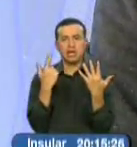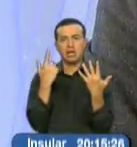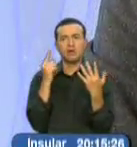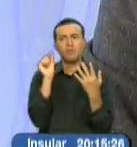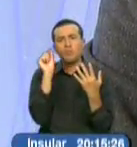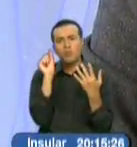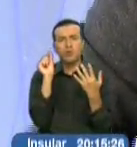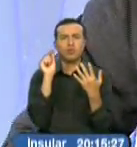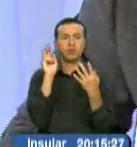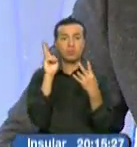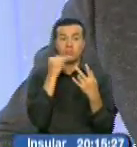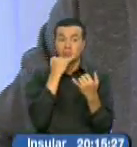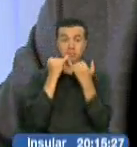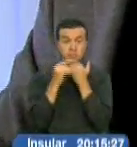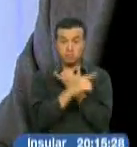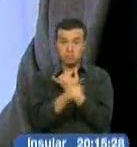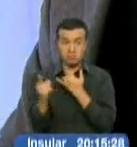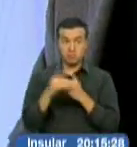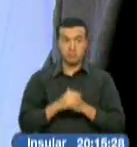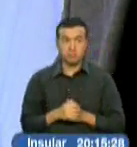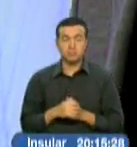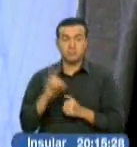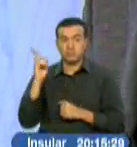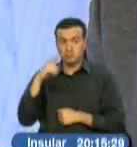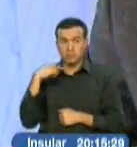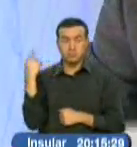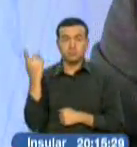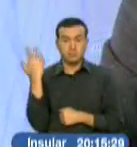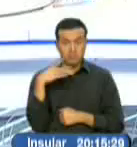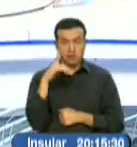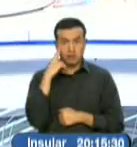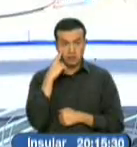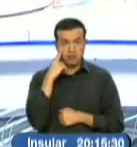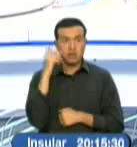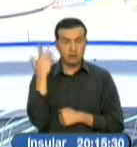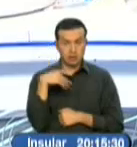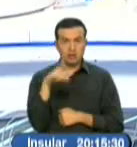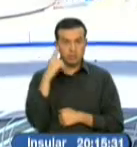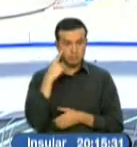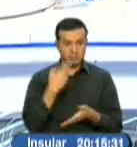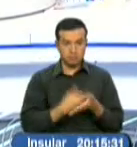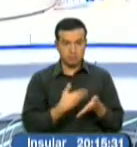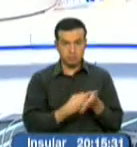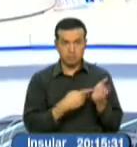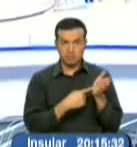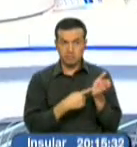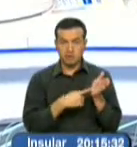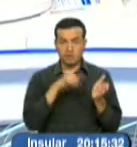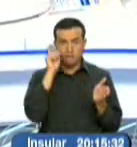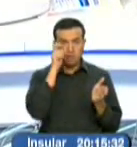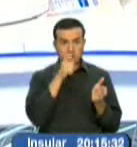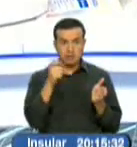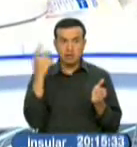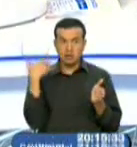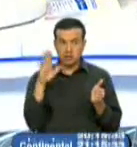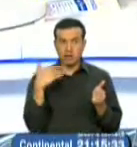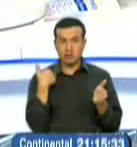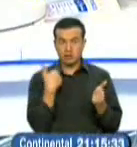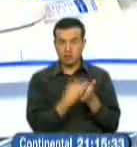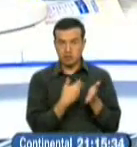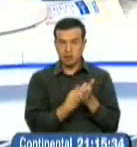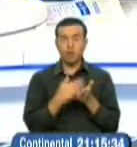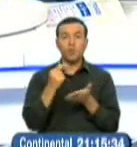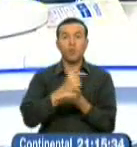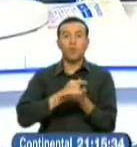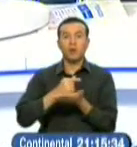esos son delitos electorales. Y Sofía, nosotros hemos presentado ya, aquí tenemos a la Fiscalía General del Estado, tanto